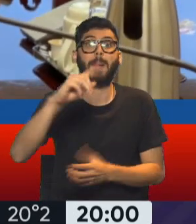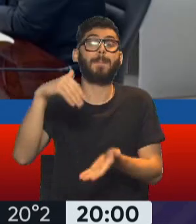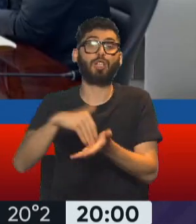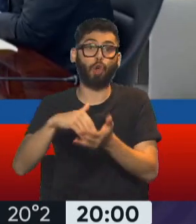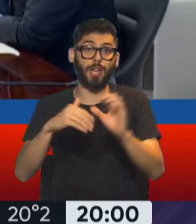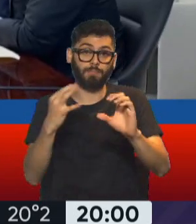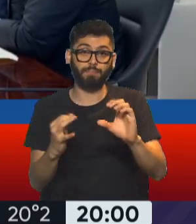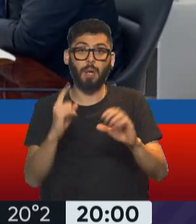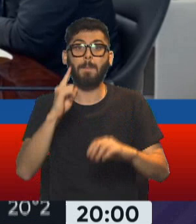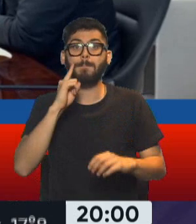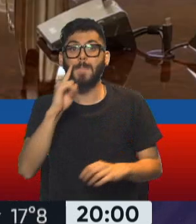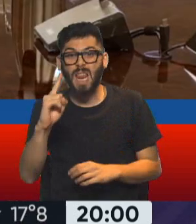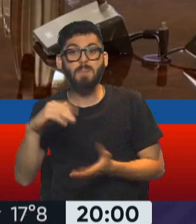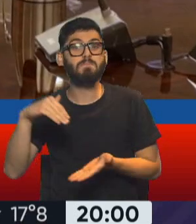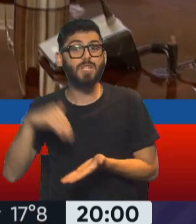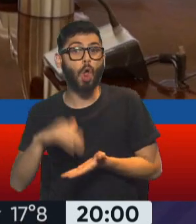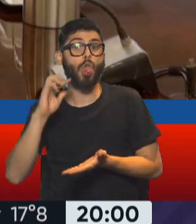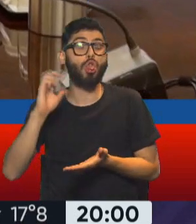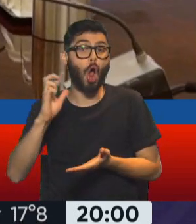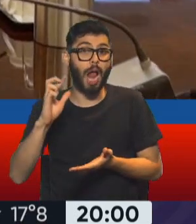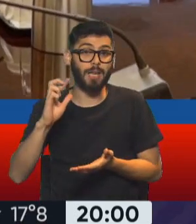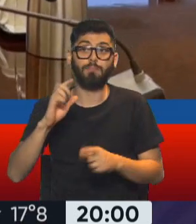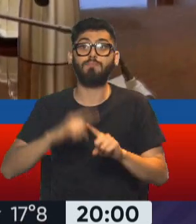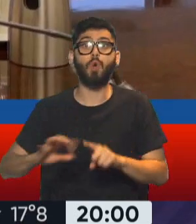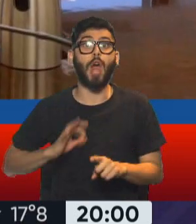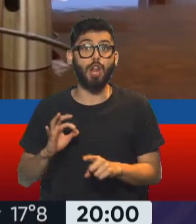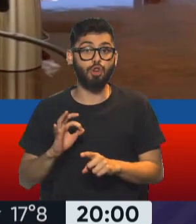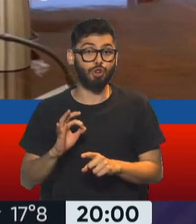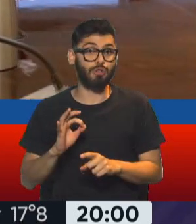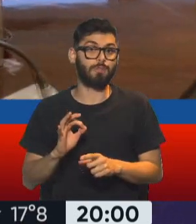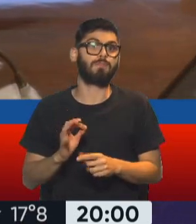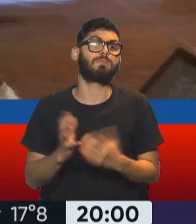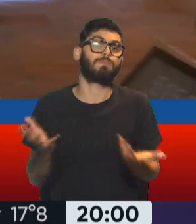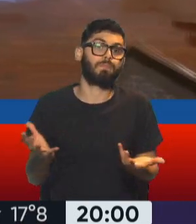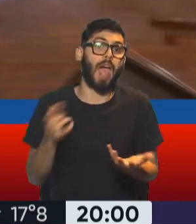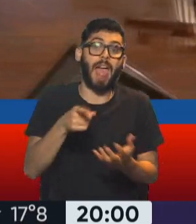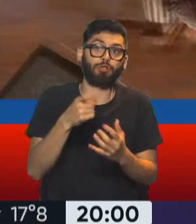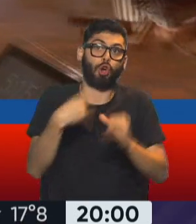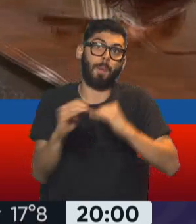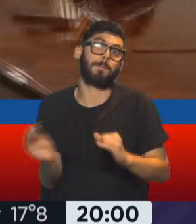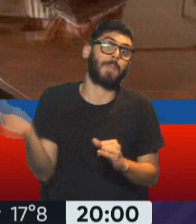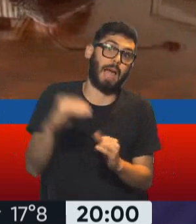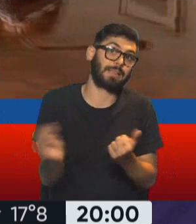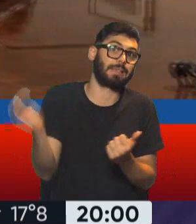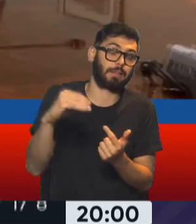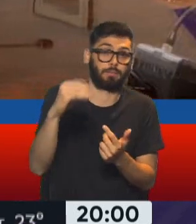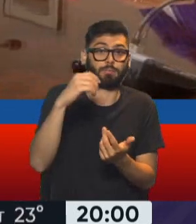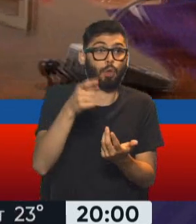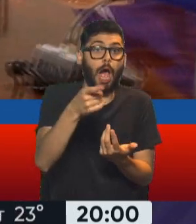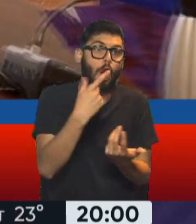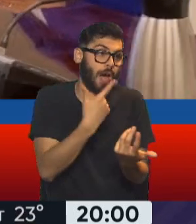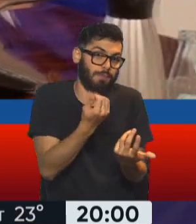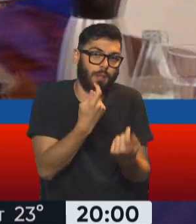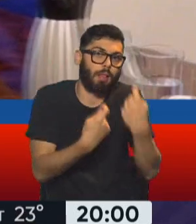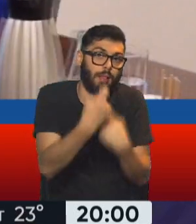1.000 millones de dólares. Es mucho. Exactamente, de manera anual. Eso implica, por ejemplo, la sobretasa en el préstamo que en este momento se está